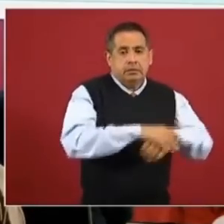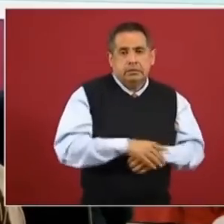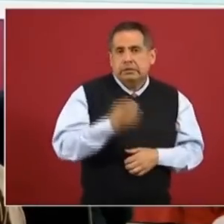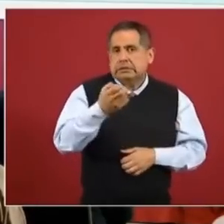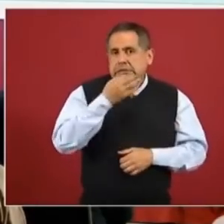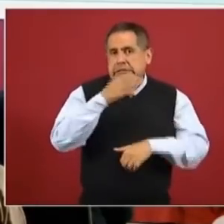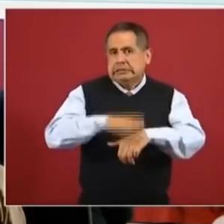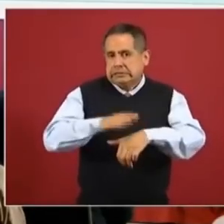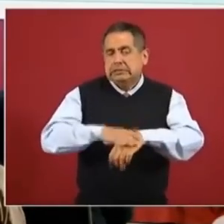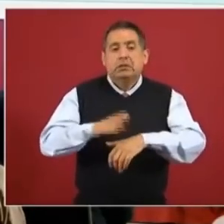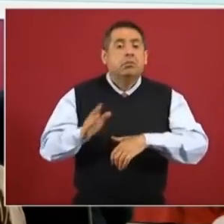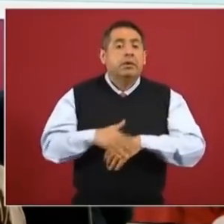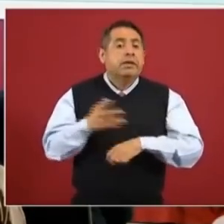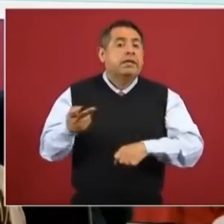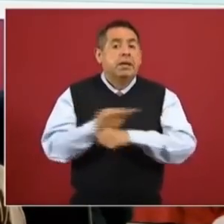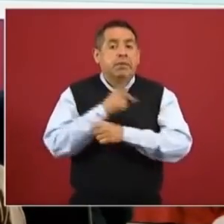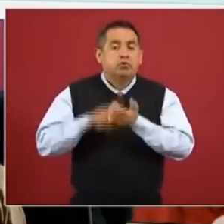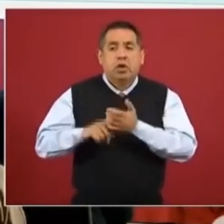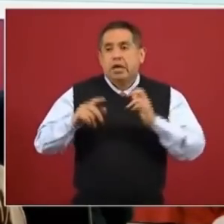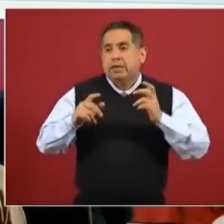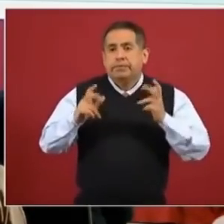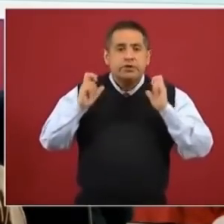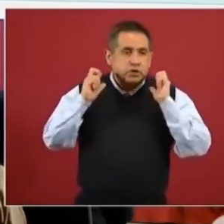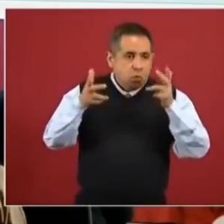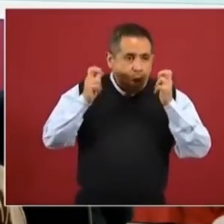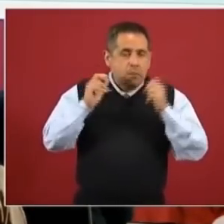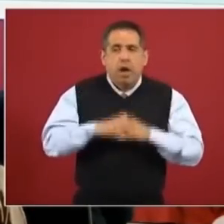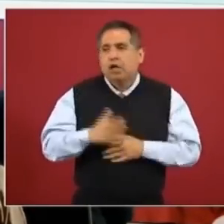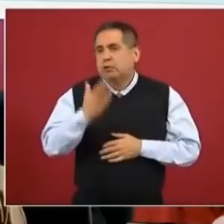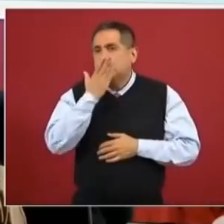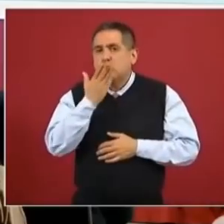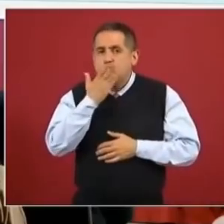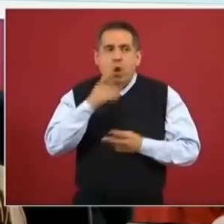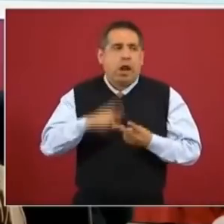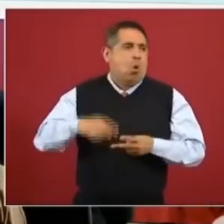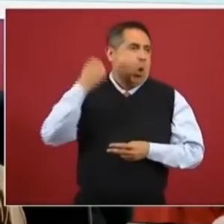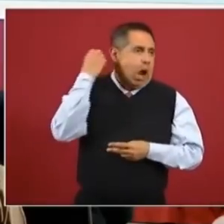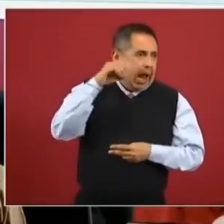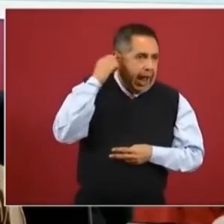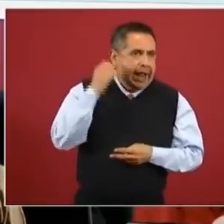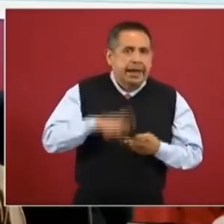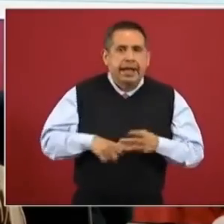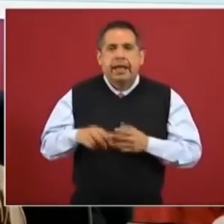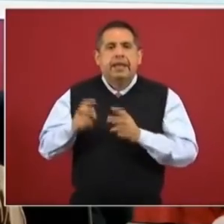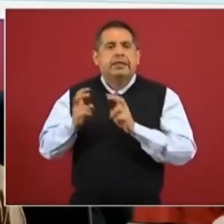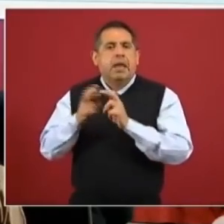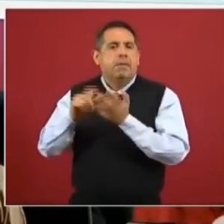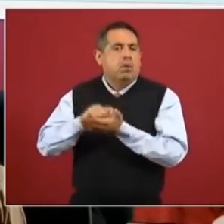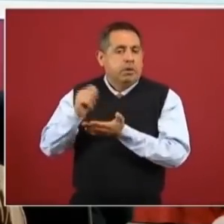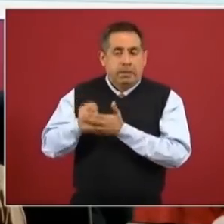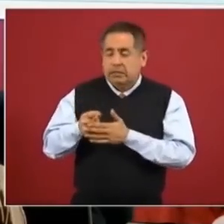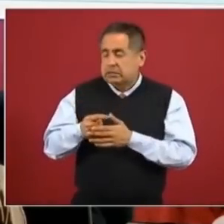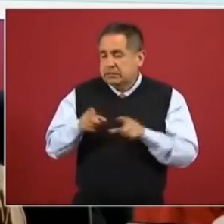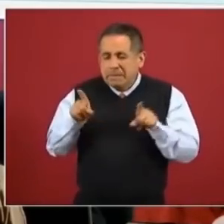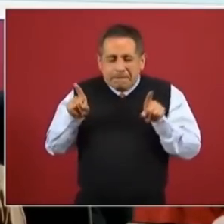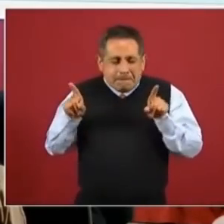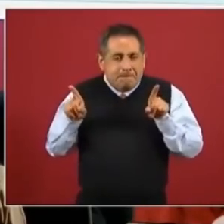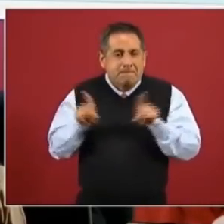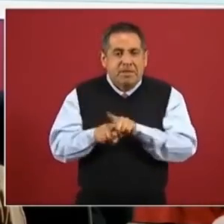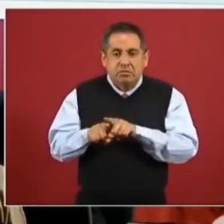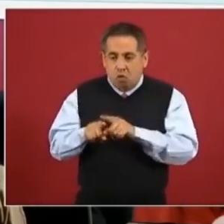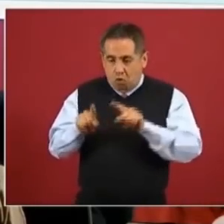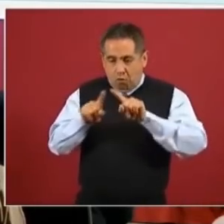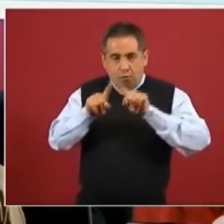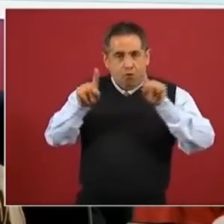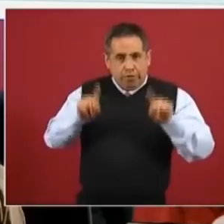mencione porque lo que sucede en Chihuahua, en Sonora, en Oaxaca, en Tamaulipas, pasa por ese